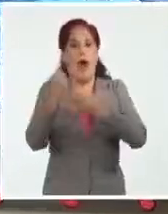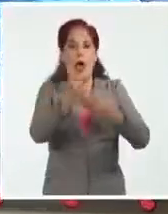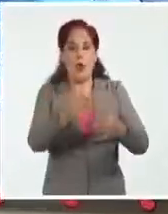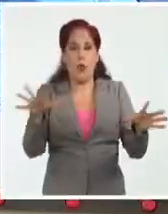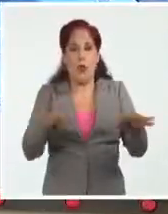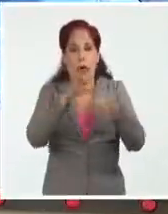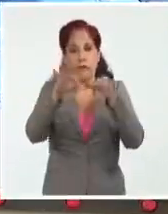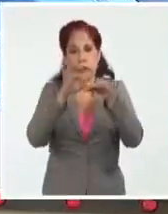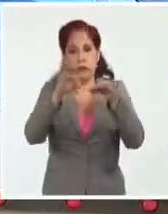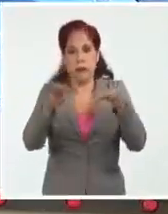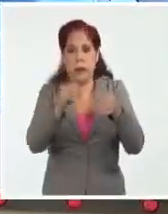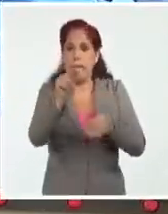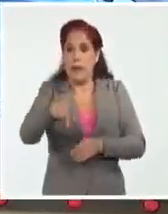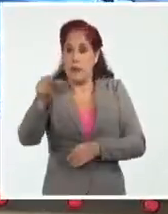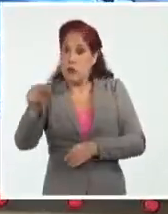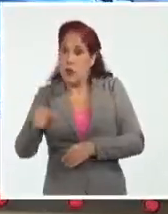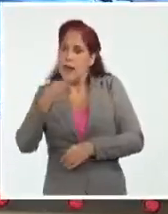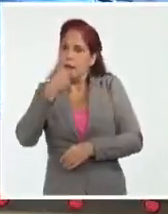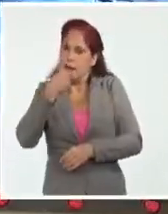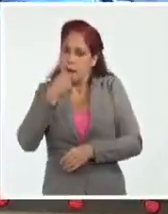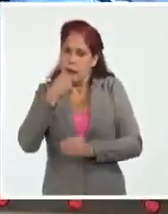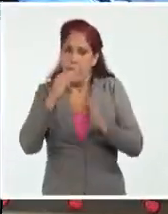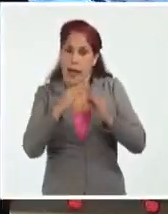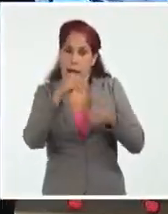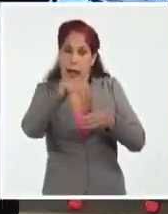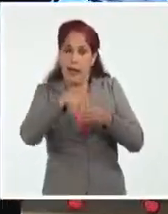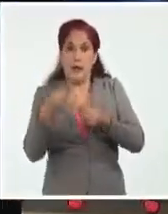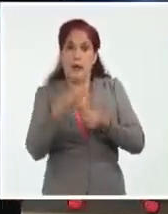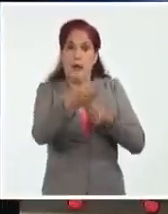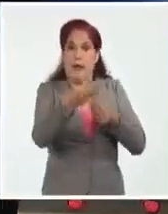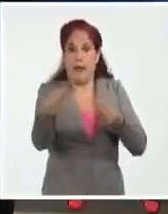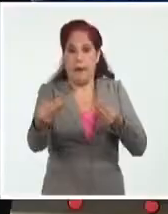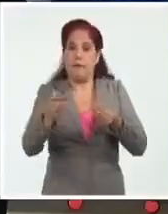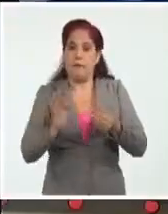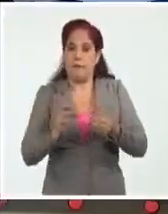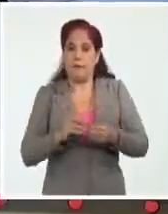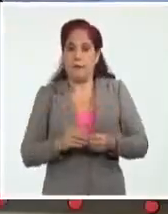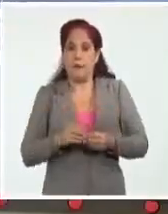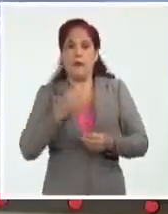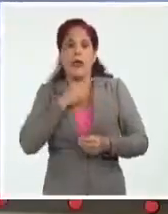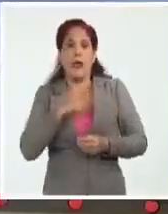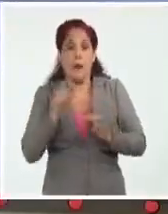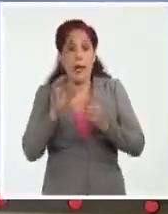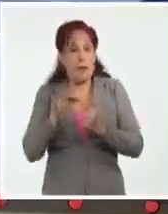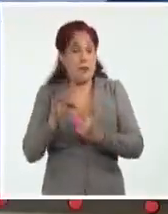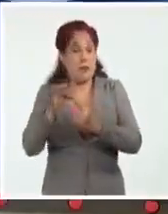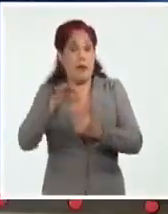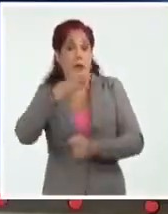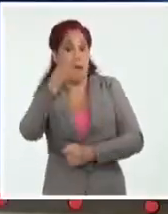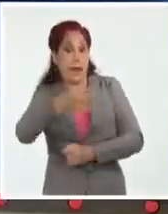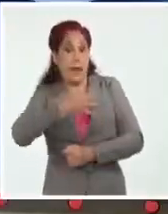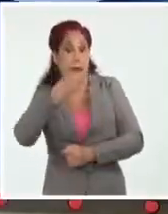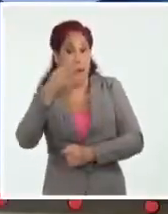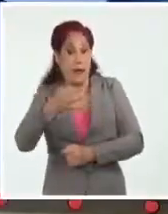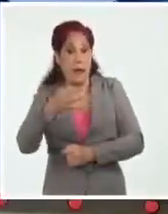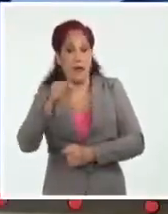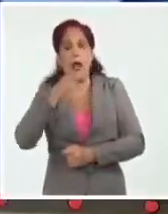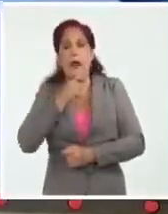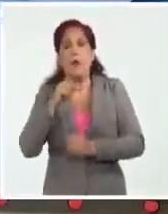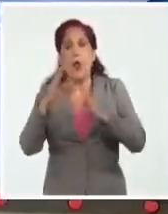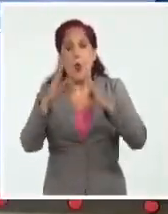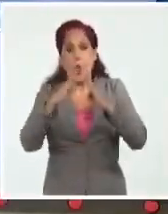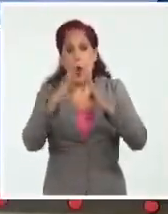sobre todo a las personas más vulnerables y llevarles los productos a las viviendas. Estoy hablando específicamente de aquellos sitios o